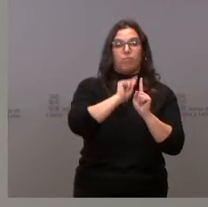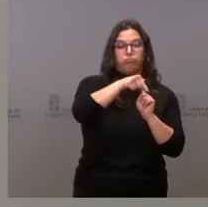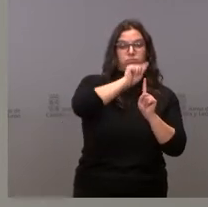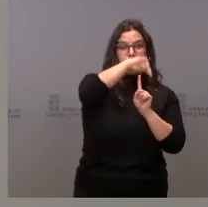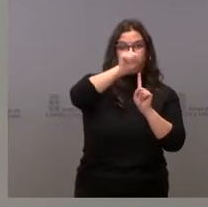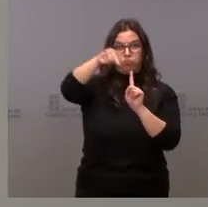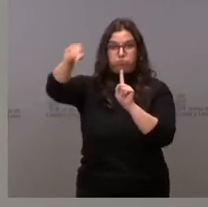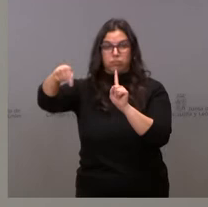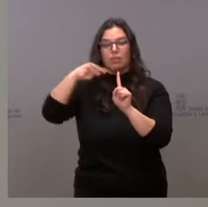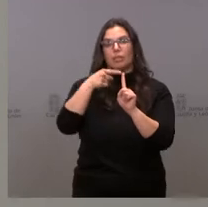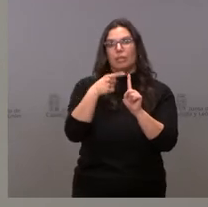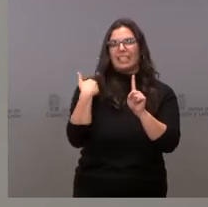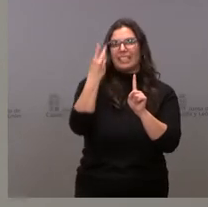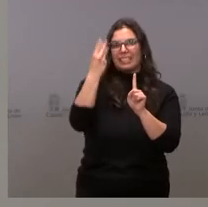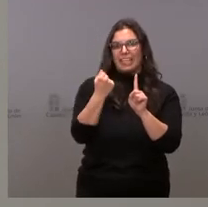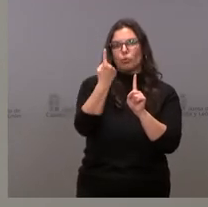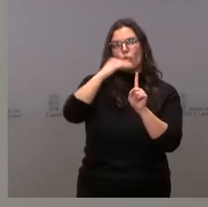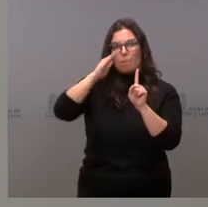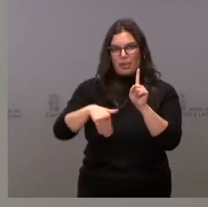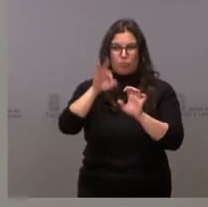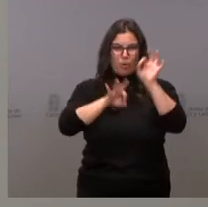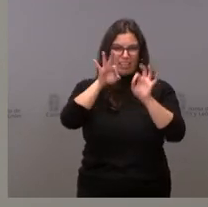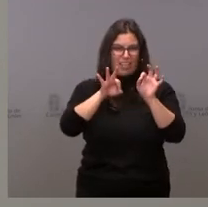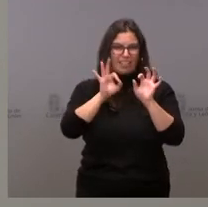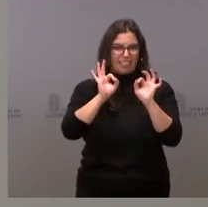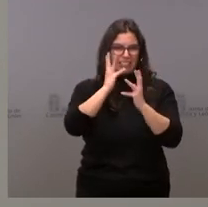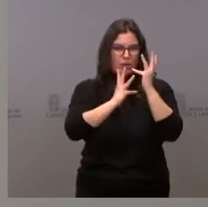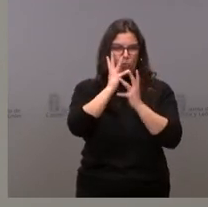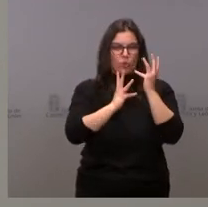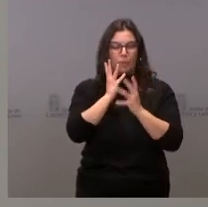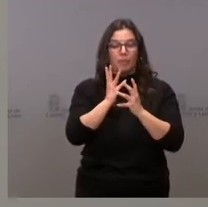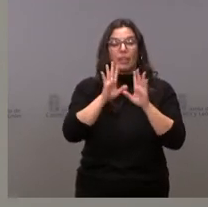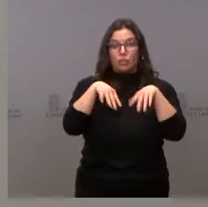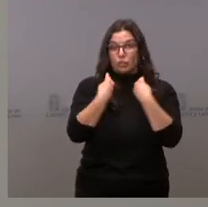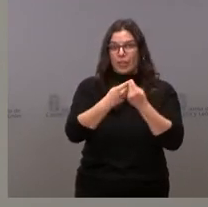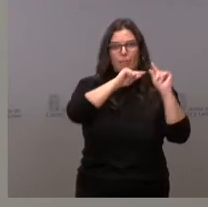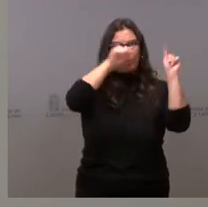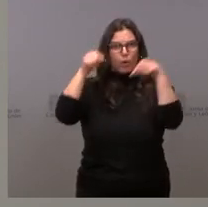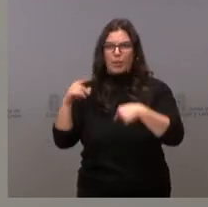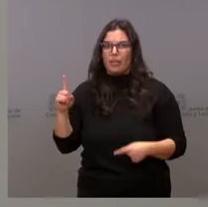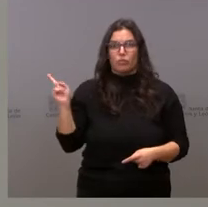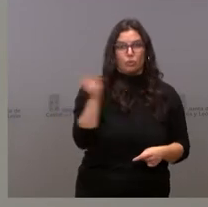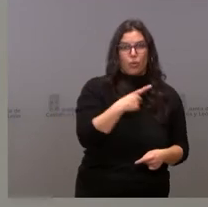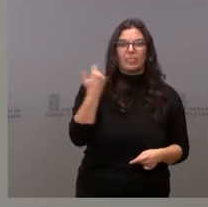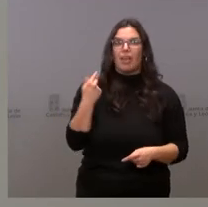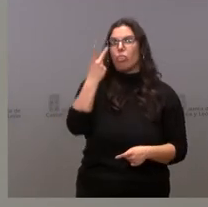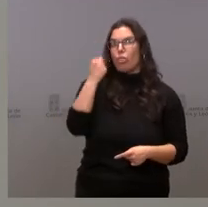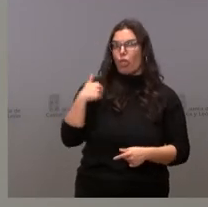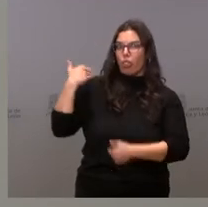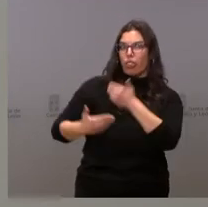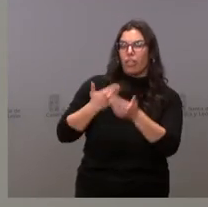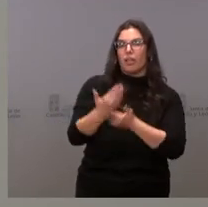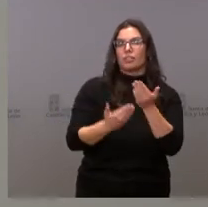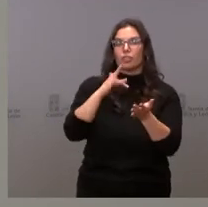por debajo de uno y en la totalidad de las provincias en todas las provincias es el segundo día consecutivo que